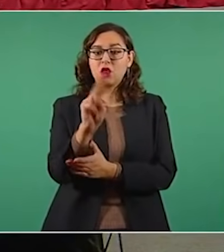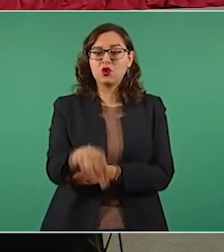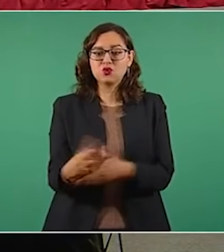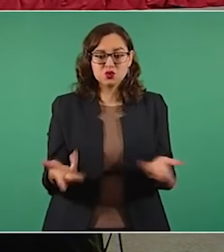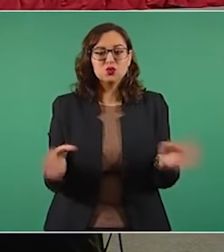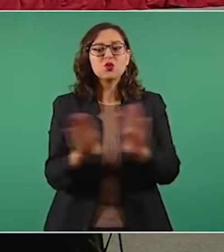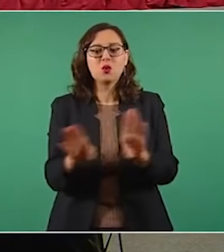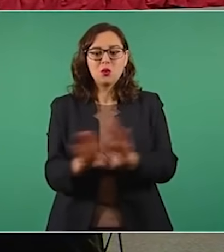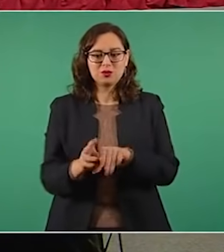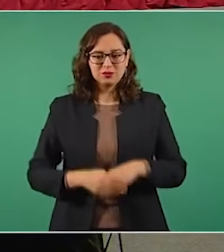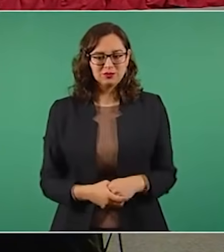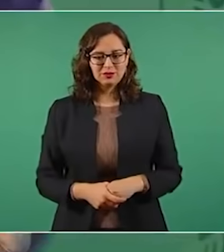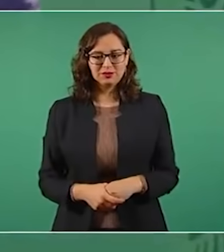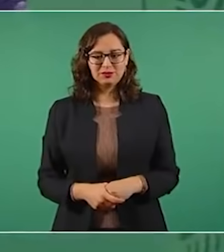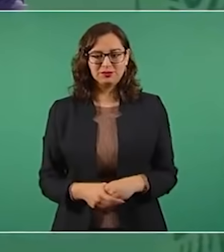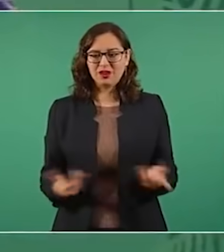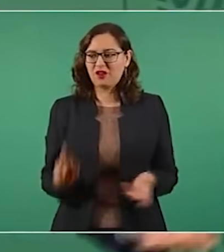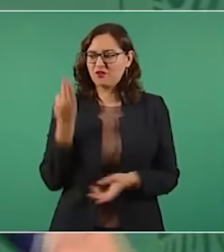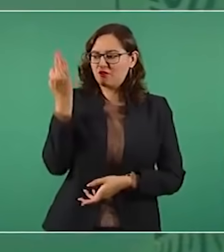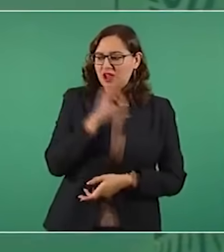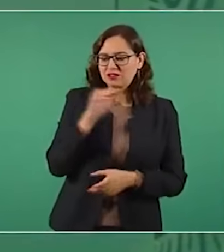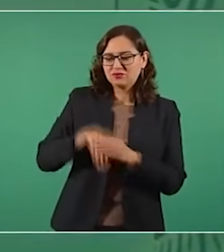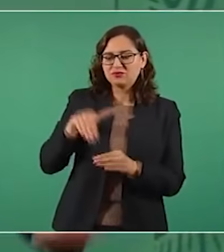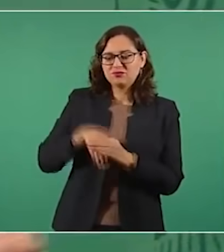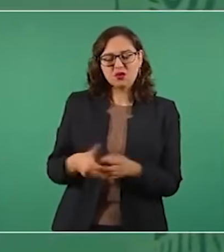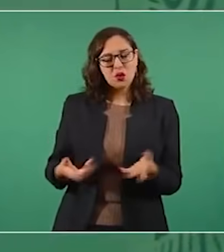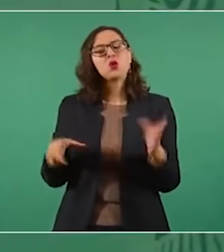Pues solo con arreglos abajo.